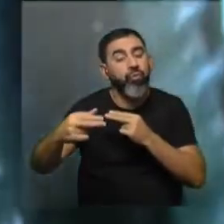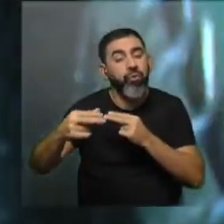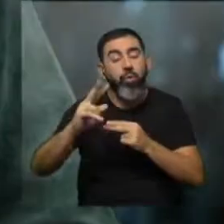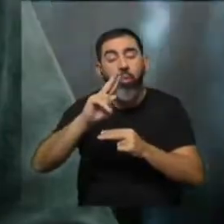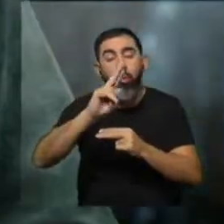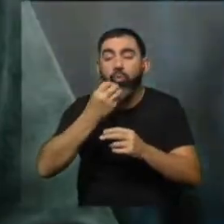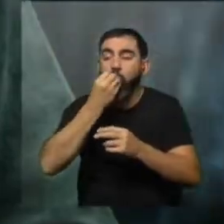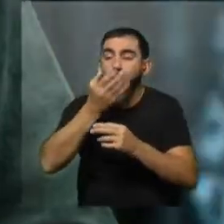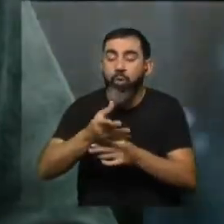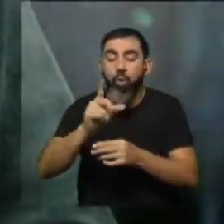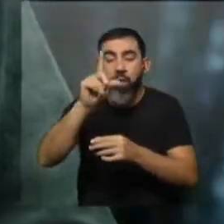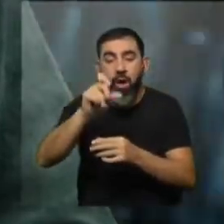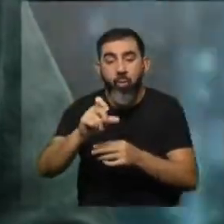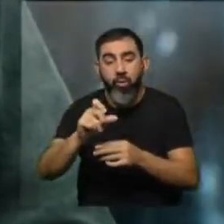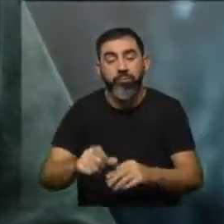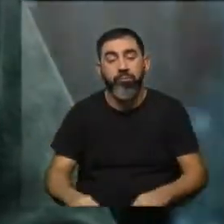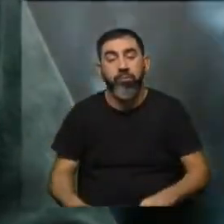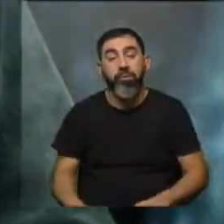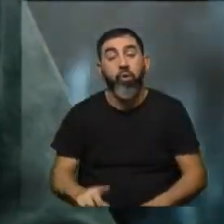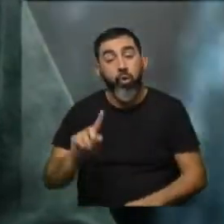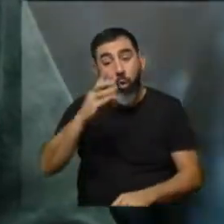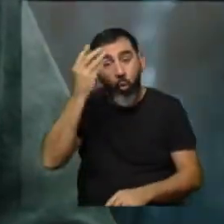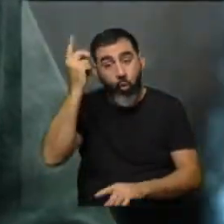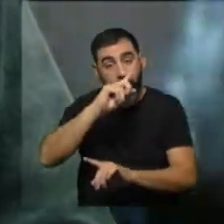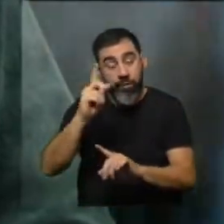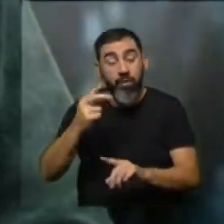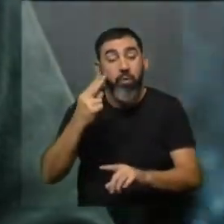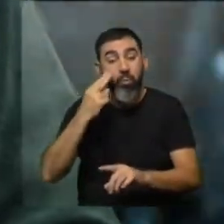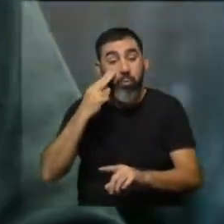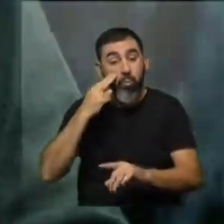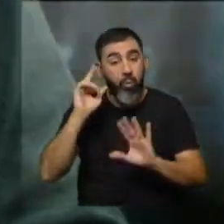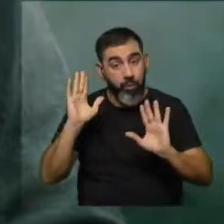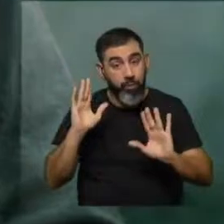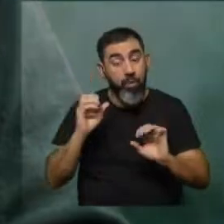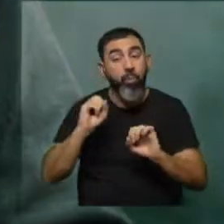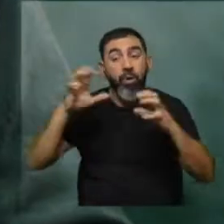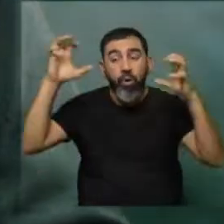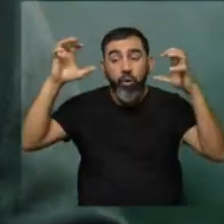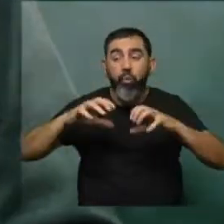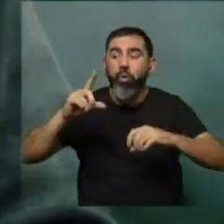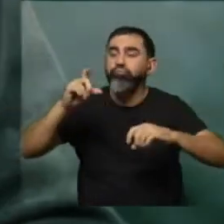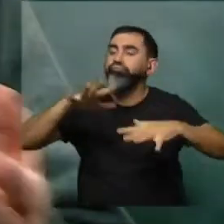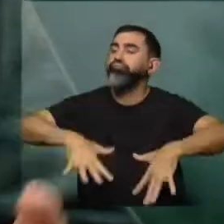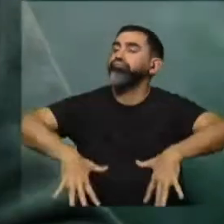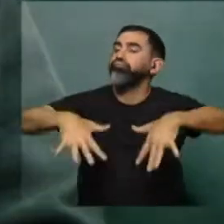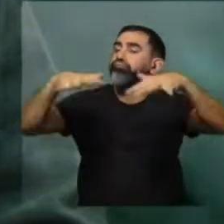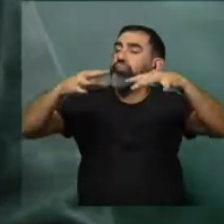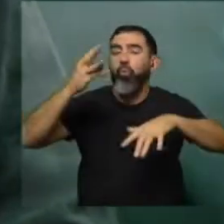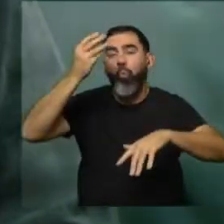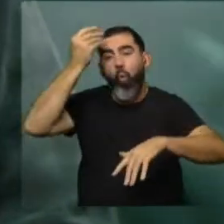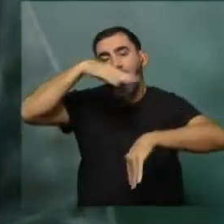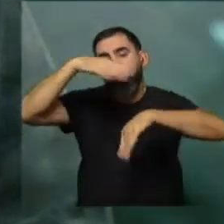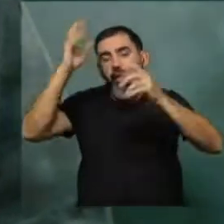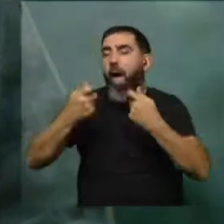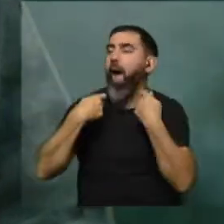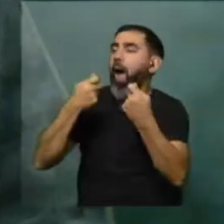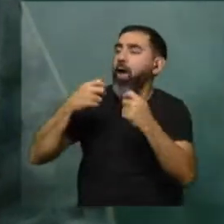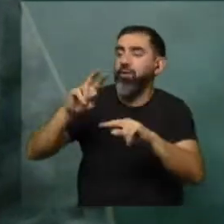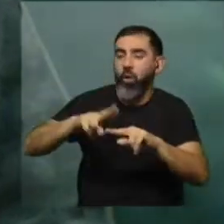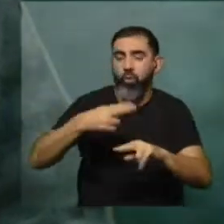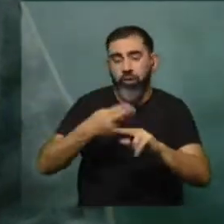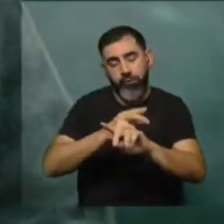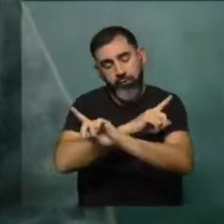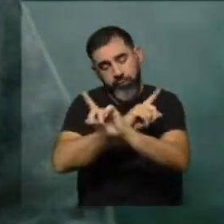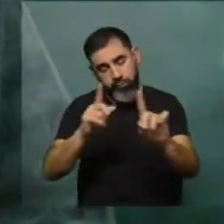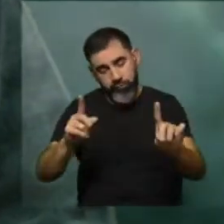agua. Sí, y sobre todo no olvidarnos que tenemos este problema, porque después llueve, se llenan los embalses y nos olvidamos de esto. Eso ha sido a